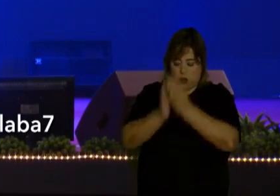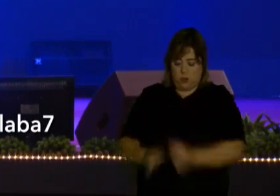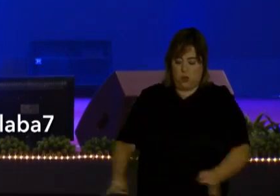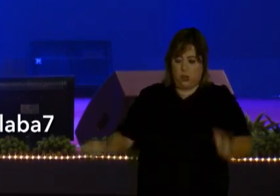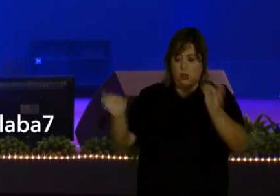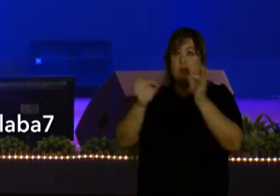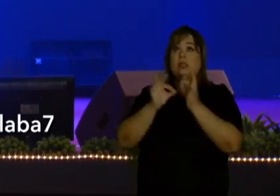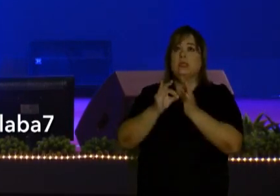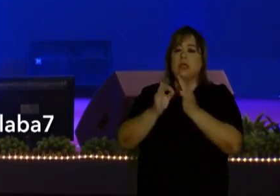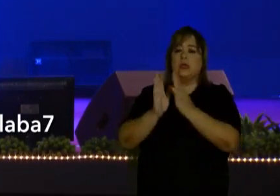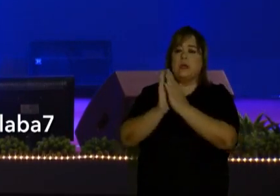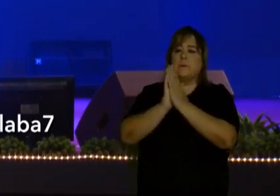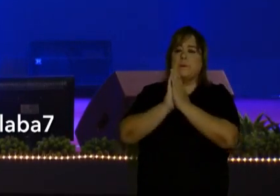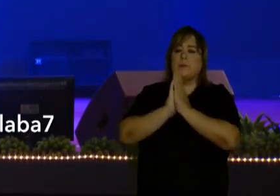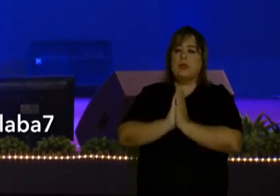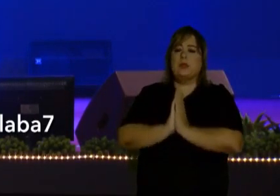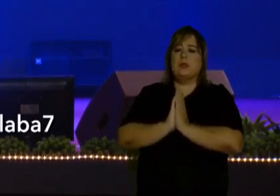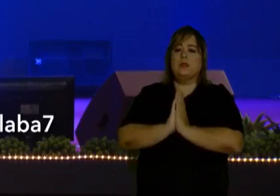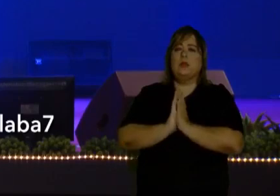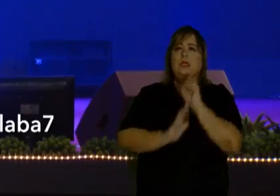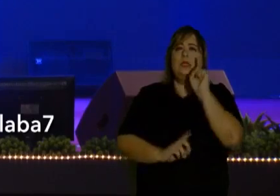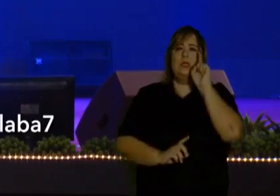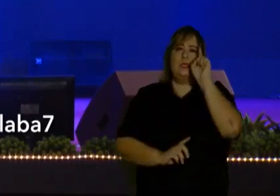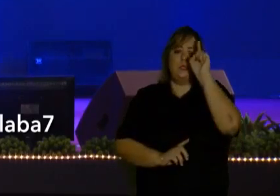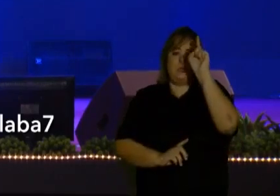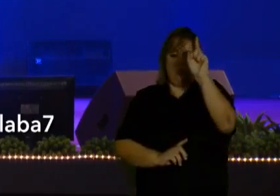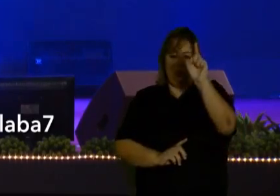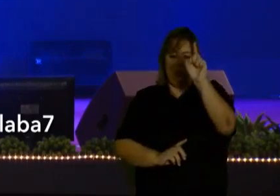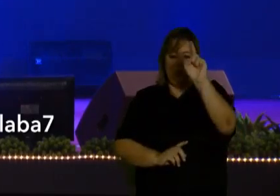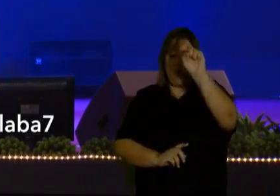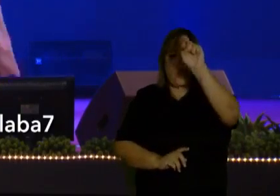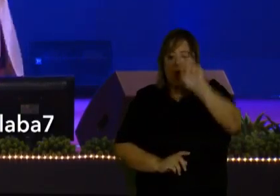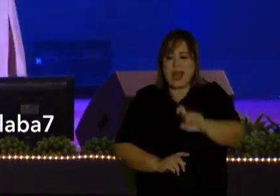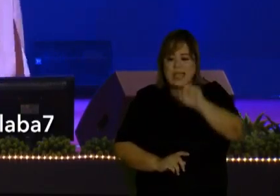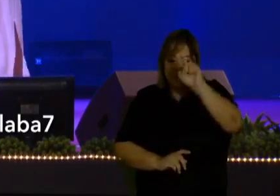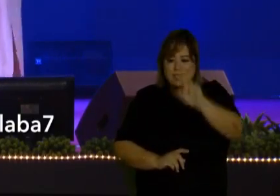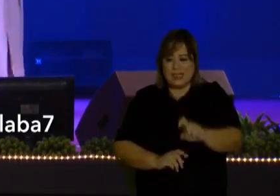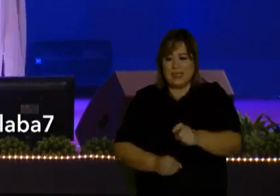Te pido, Padre, que seas propicio a la necesidad,